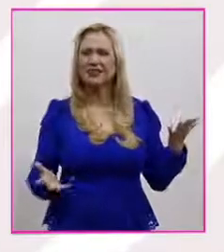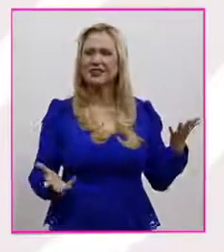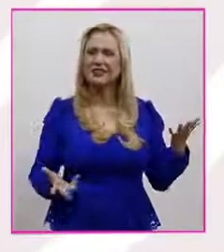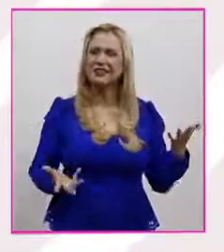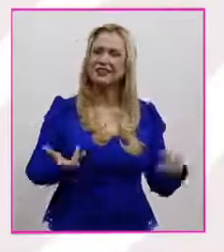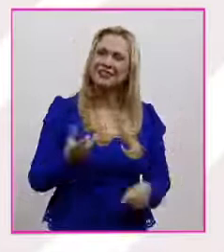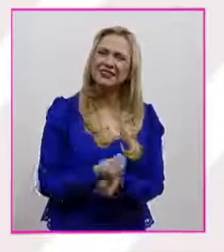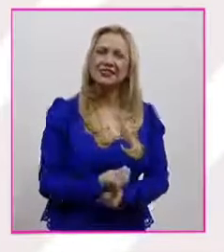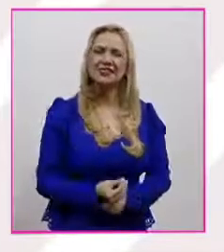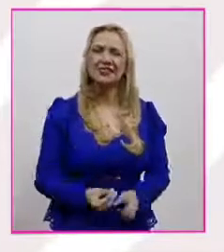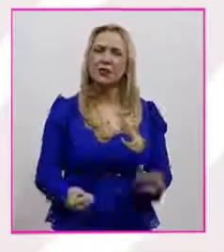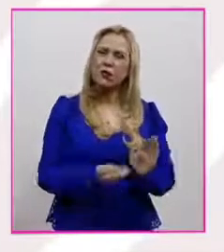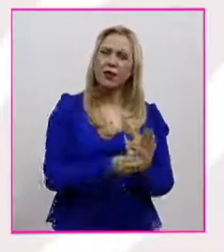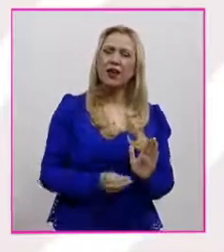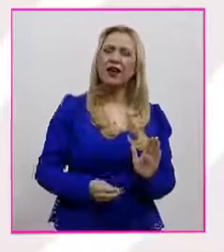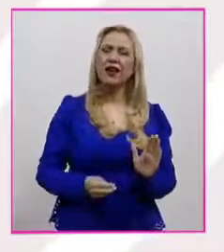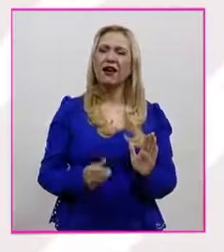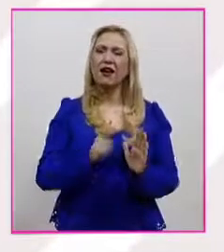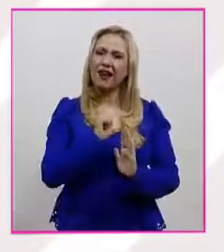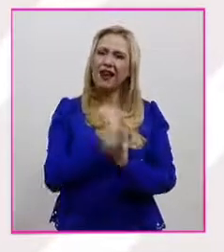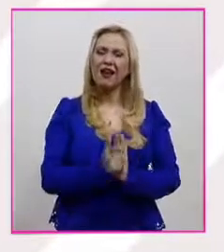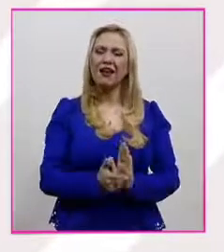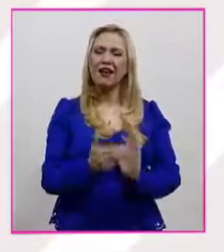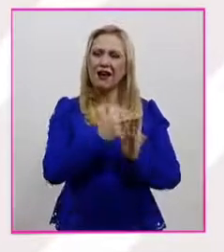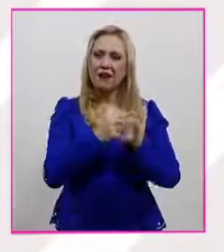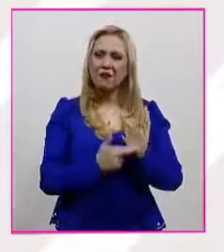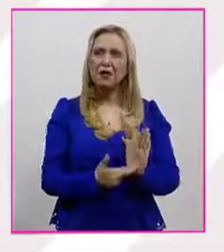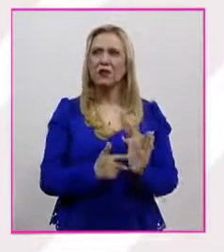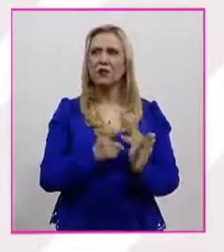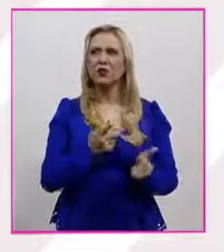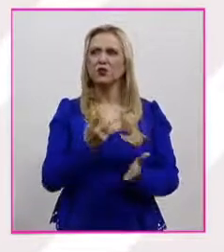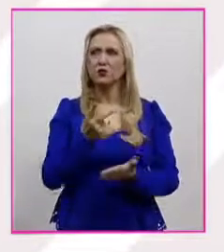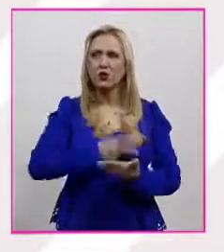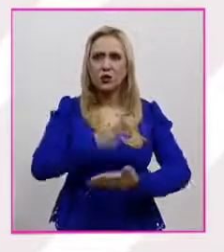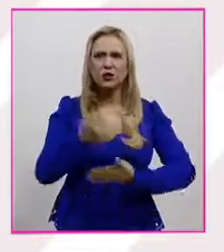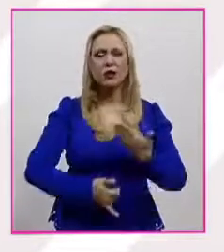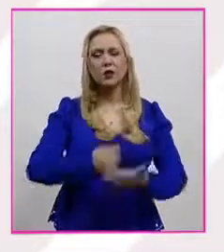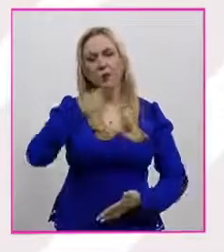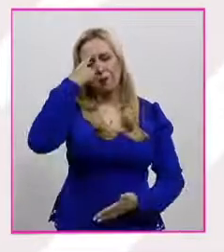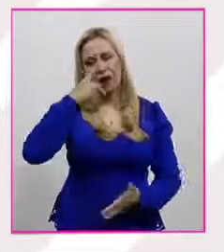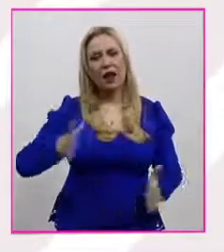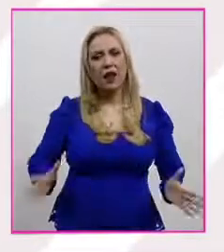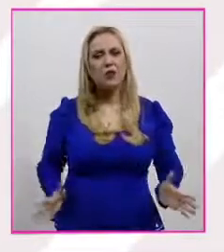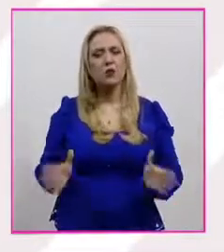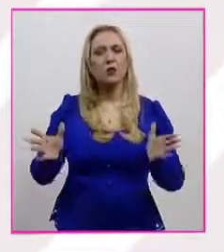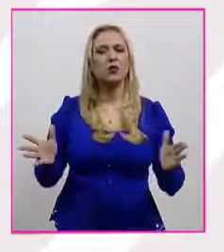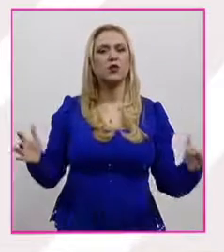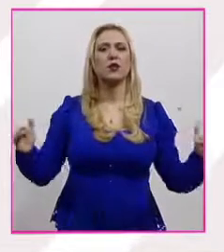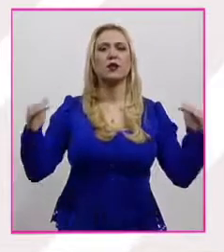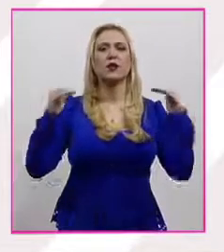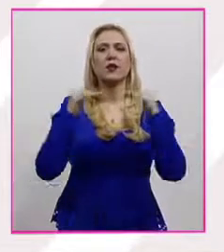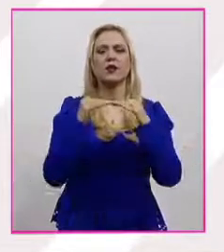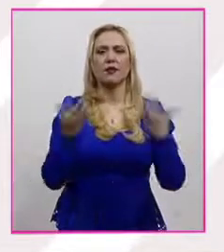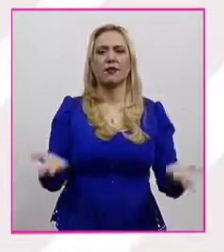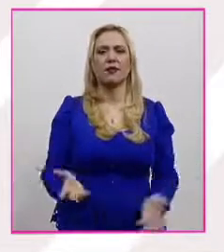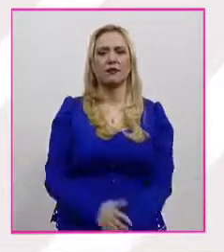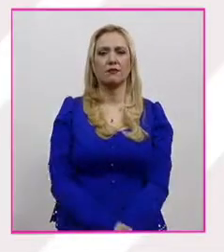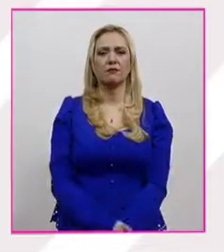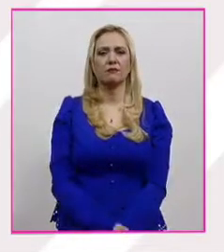en políticas públicas para generar o impulsar la movilidad social, generar el acceso a oportunidades?